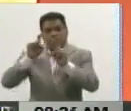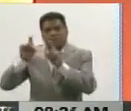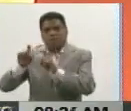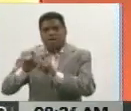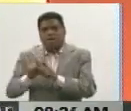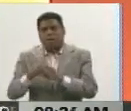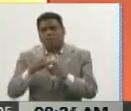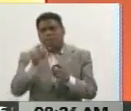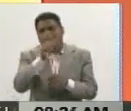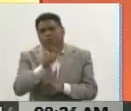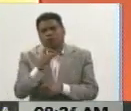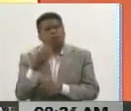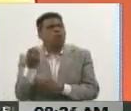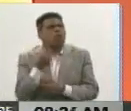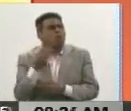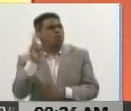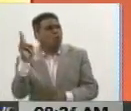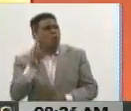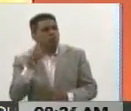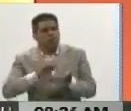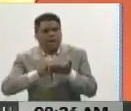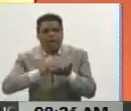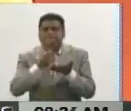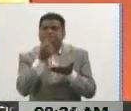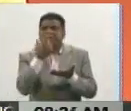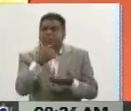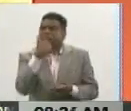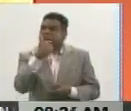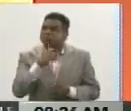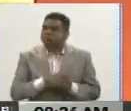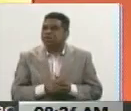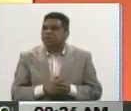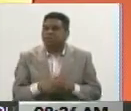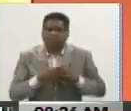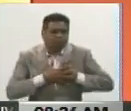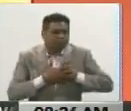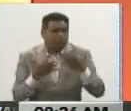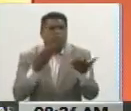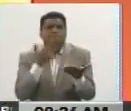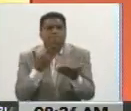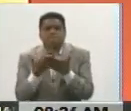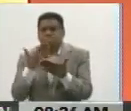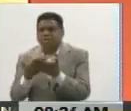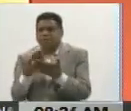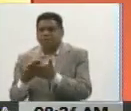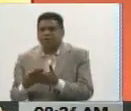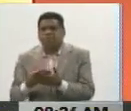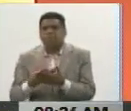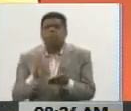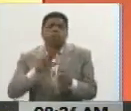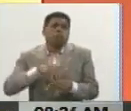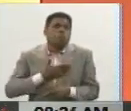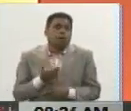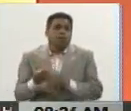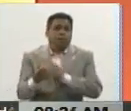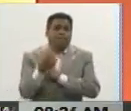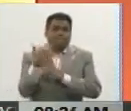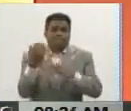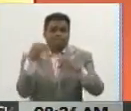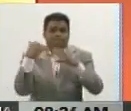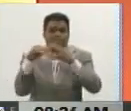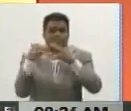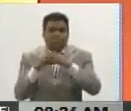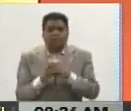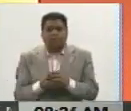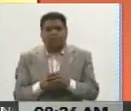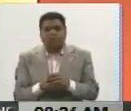indicando la utilidad, sobre todo de las medicinales. Y para, bueno, sus solicitudes pueden escribirnos a